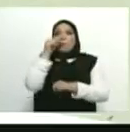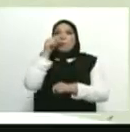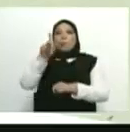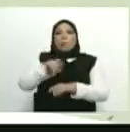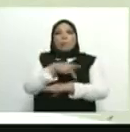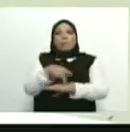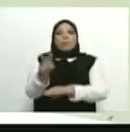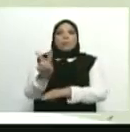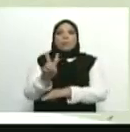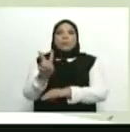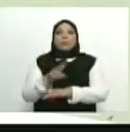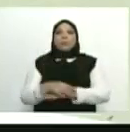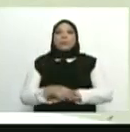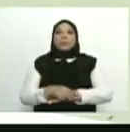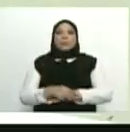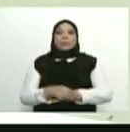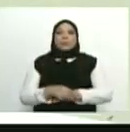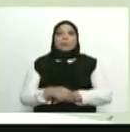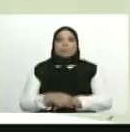poesía venezolana.